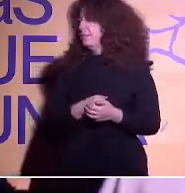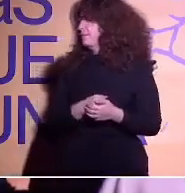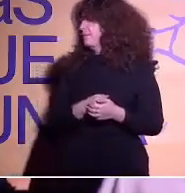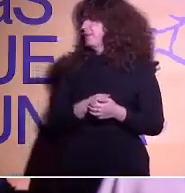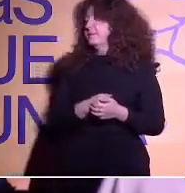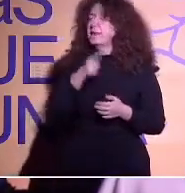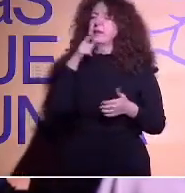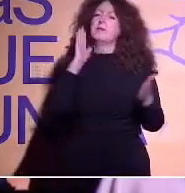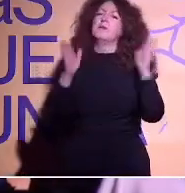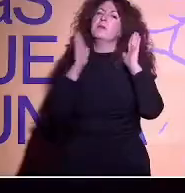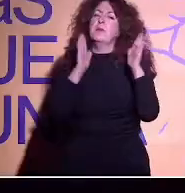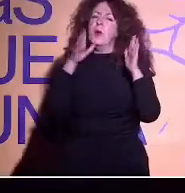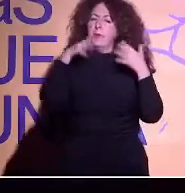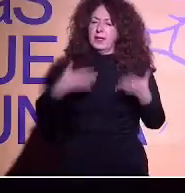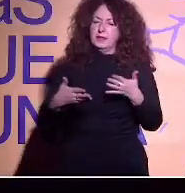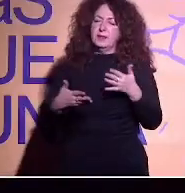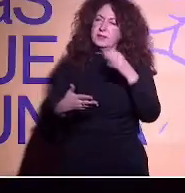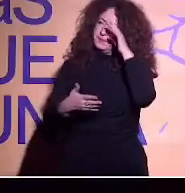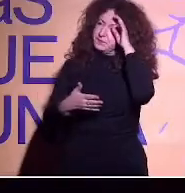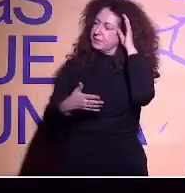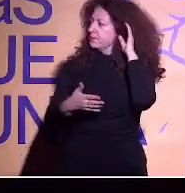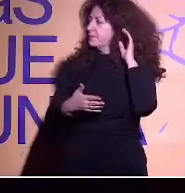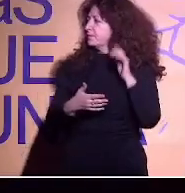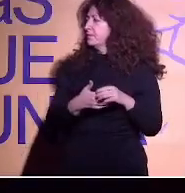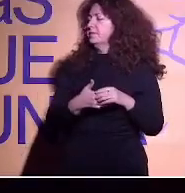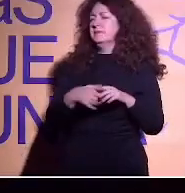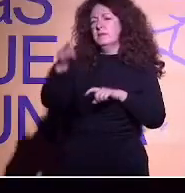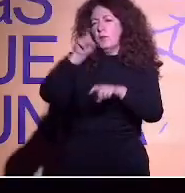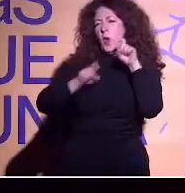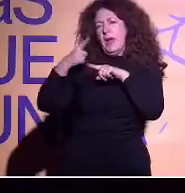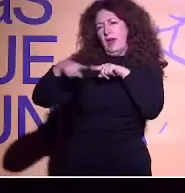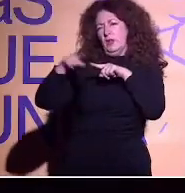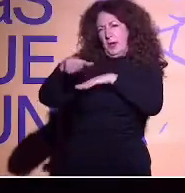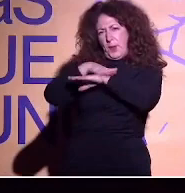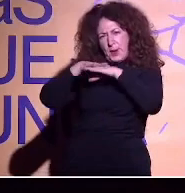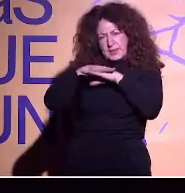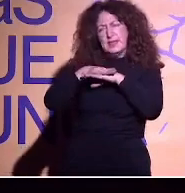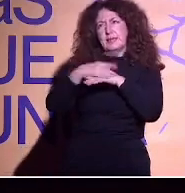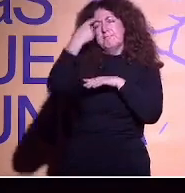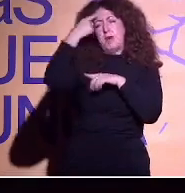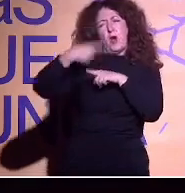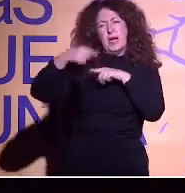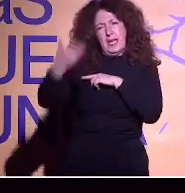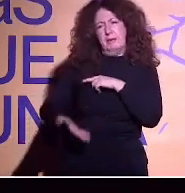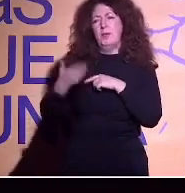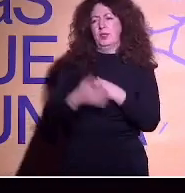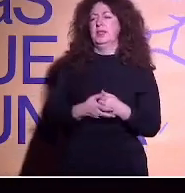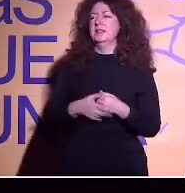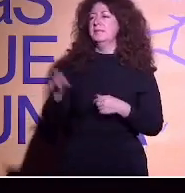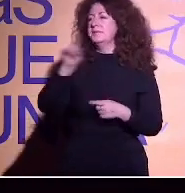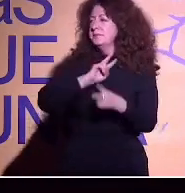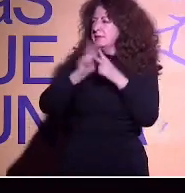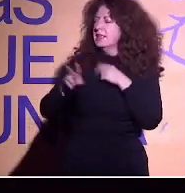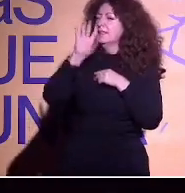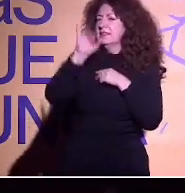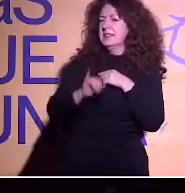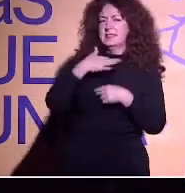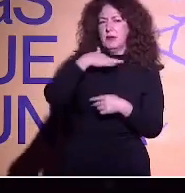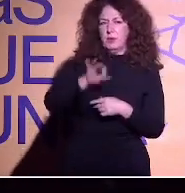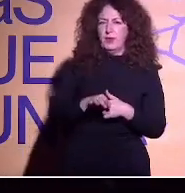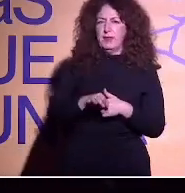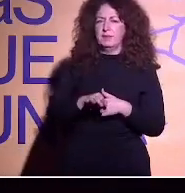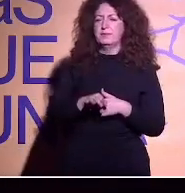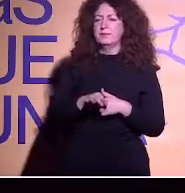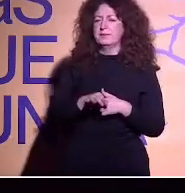el momento de lo vol lo se puede S se